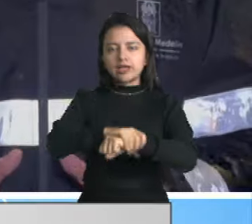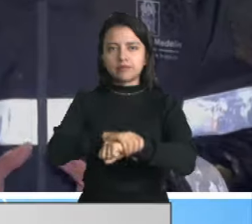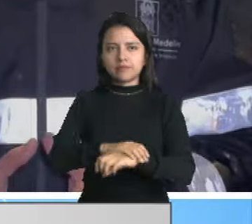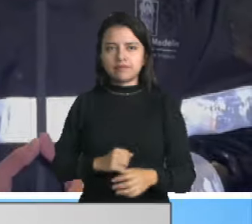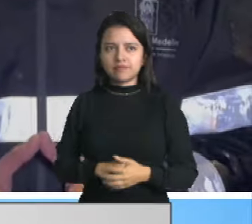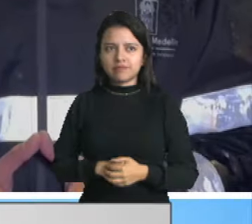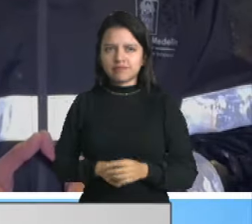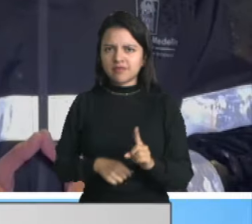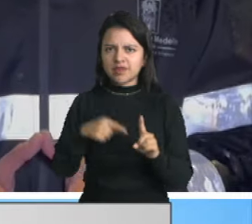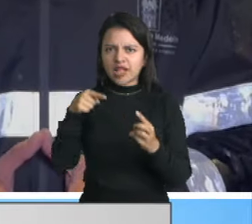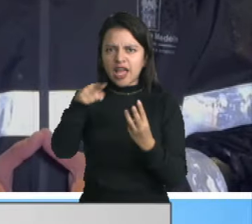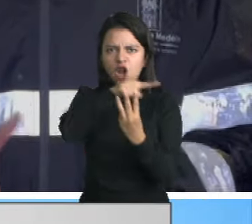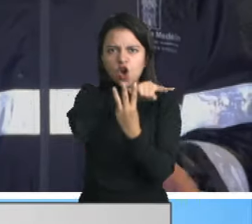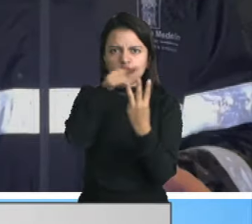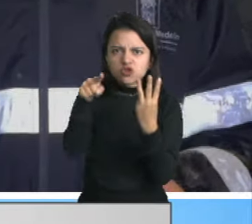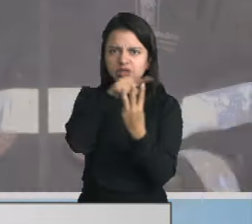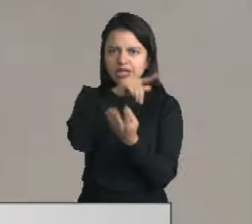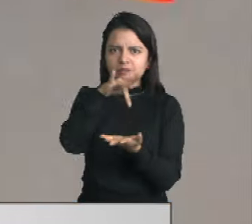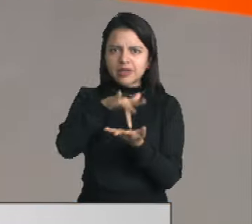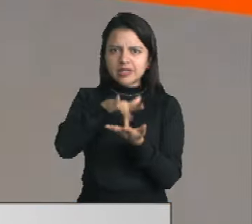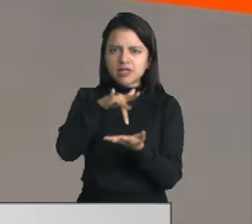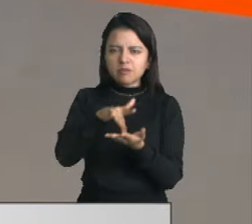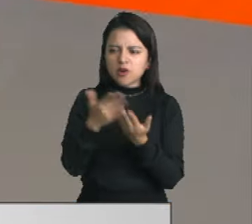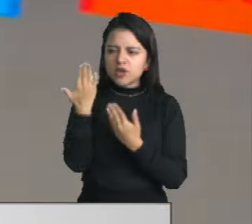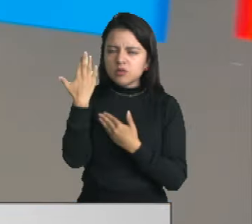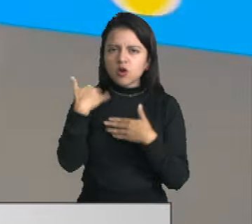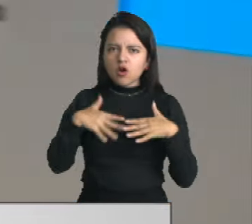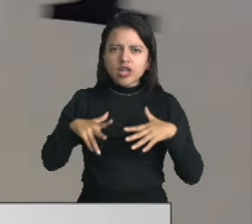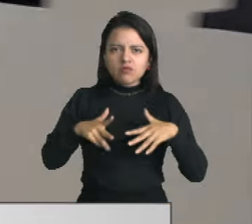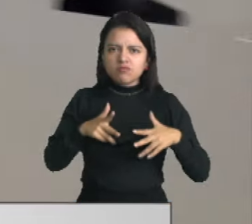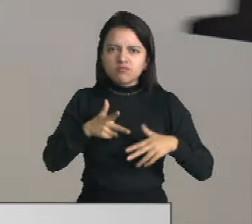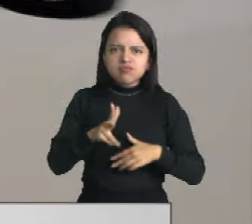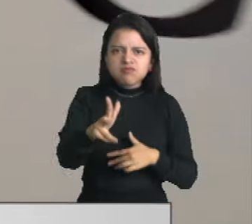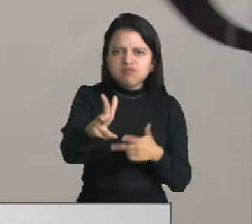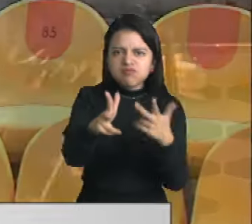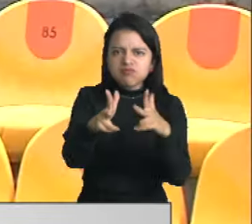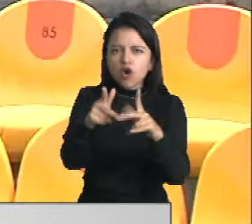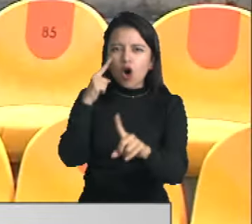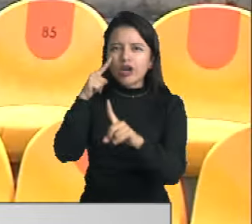35 millones de pesos en días anteriores.